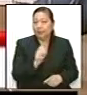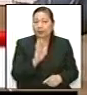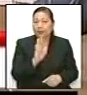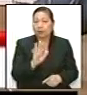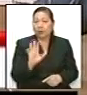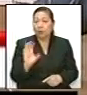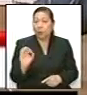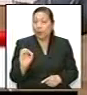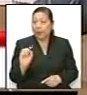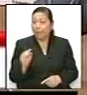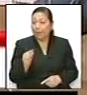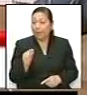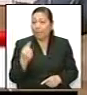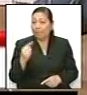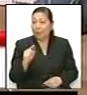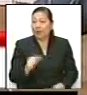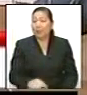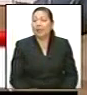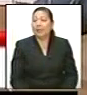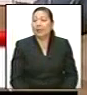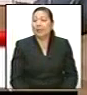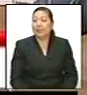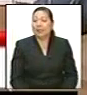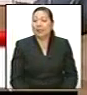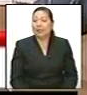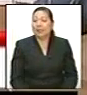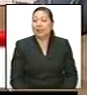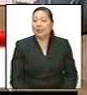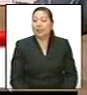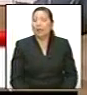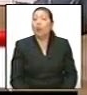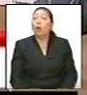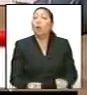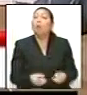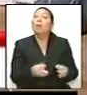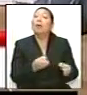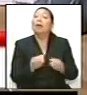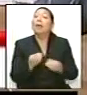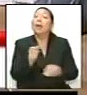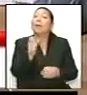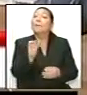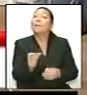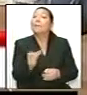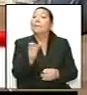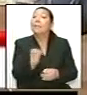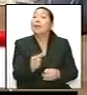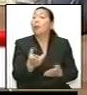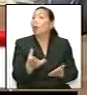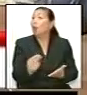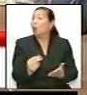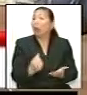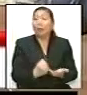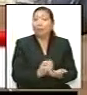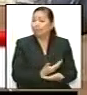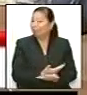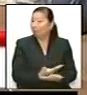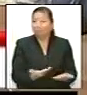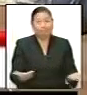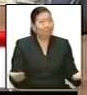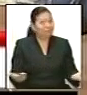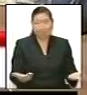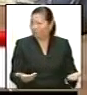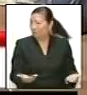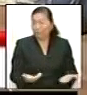150 mil millones estos últimos tres años. ¿Y cómo le explicamos a la gente que no ha sido atendida? Porque no